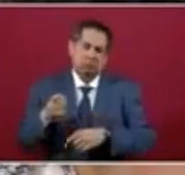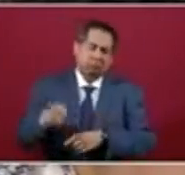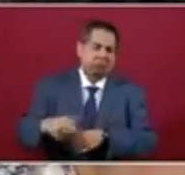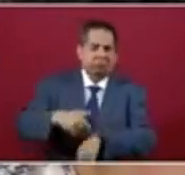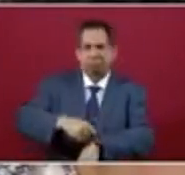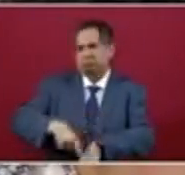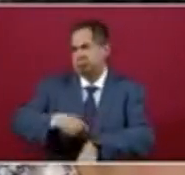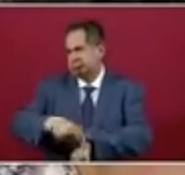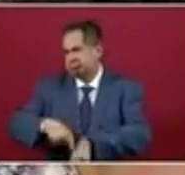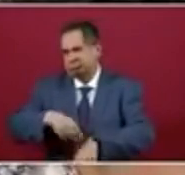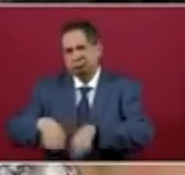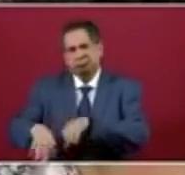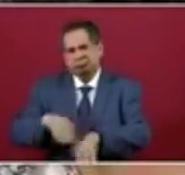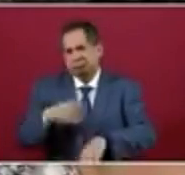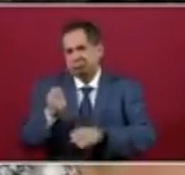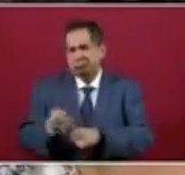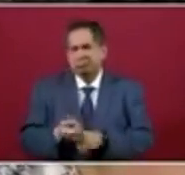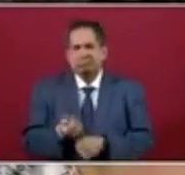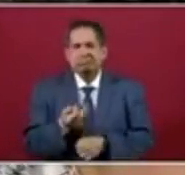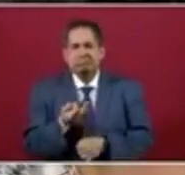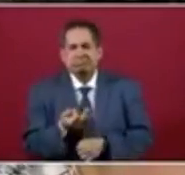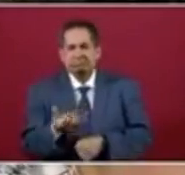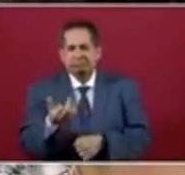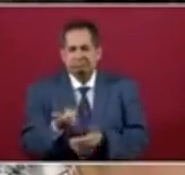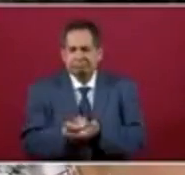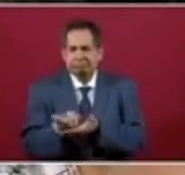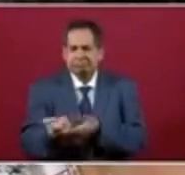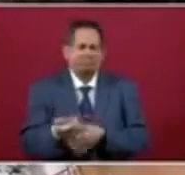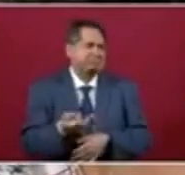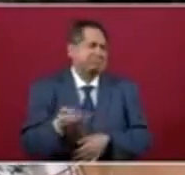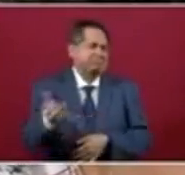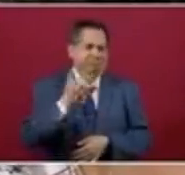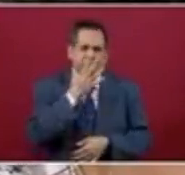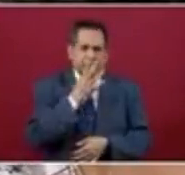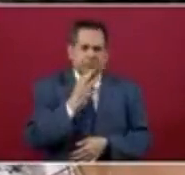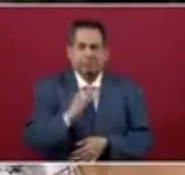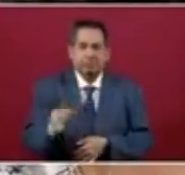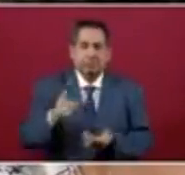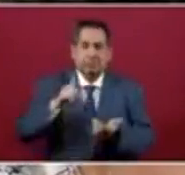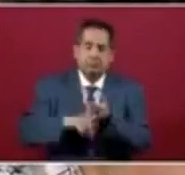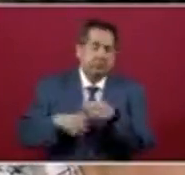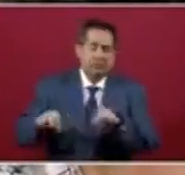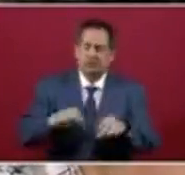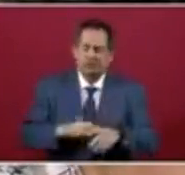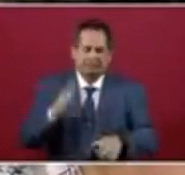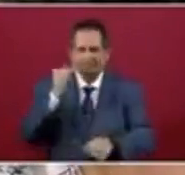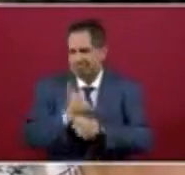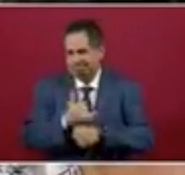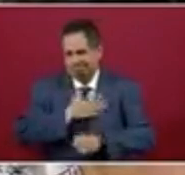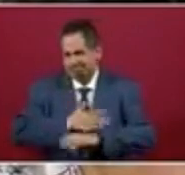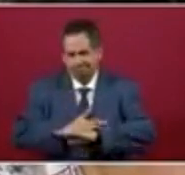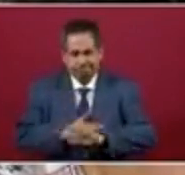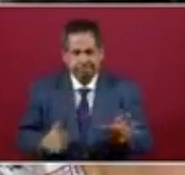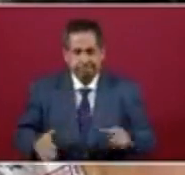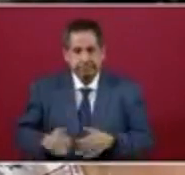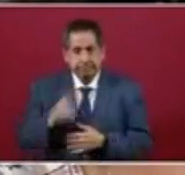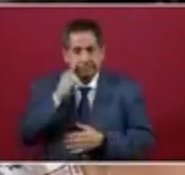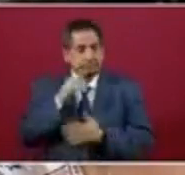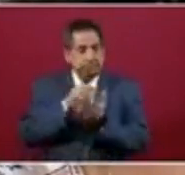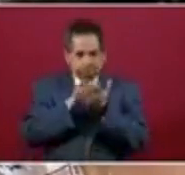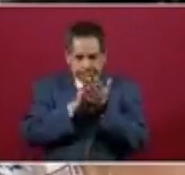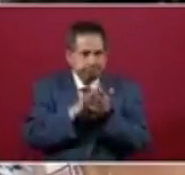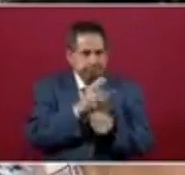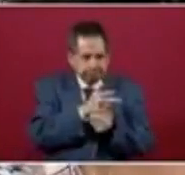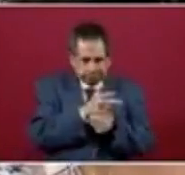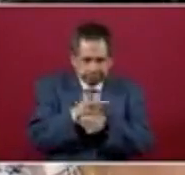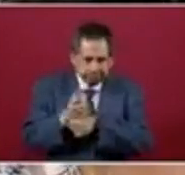dándoles una miseria por salario, y que las condiciones son infrahumanas. Inclusive se ha documentado,